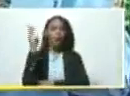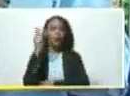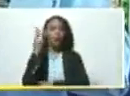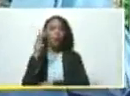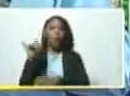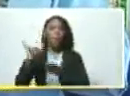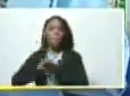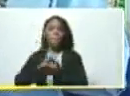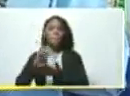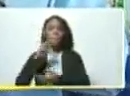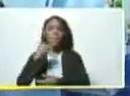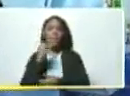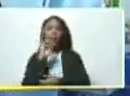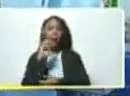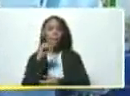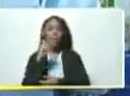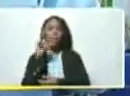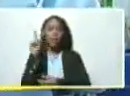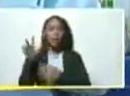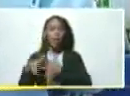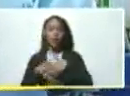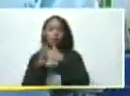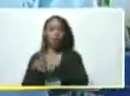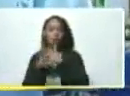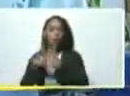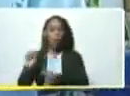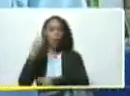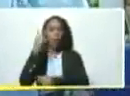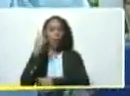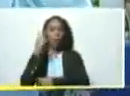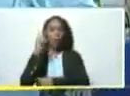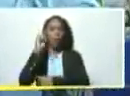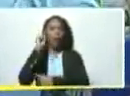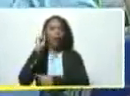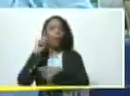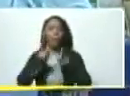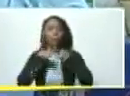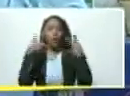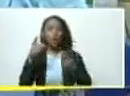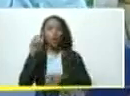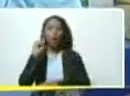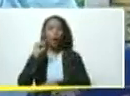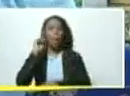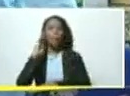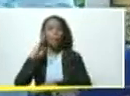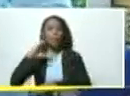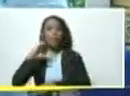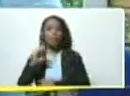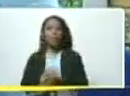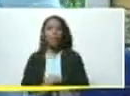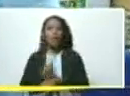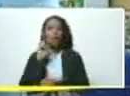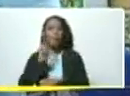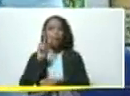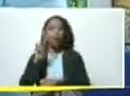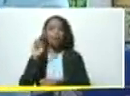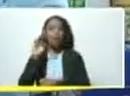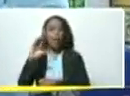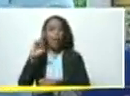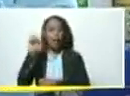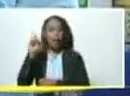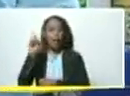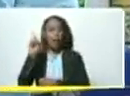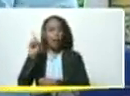Miami Herald, el diario El País, ABC, bueno, AFP, la BBC, BBC de Londres,